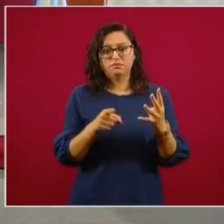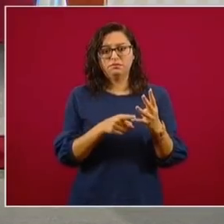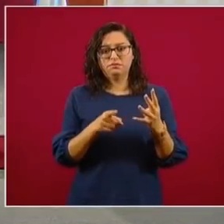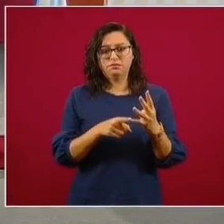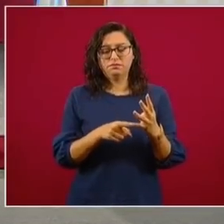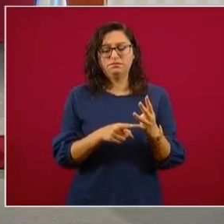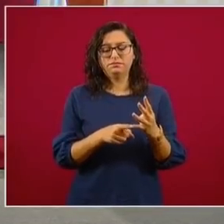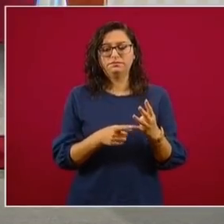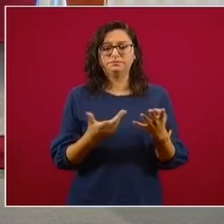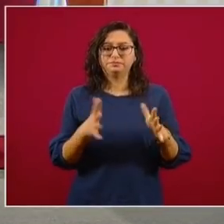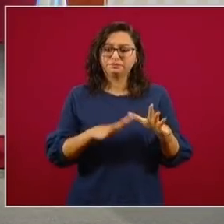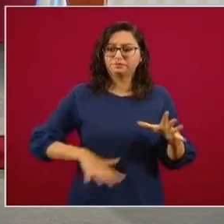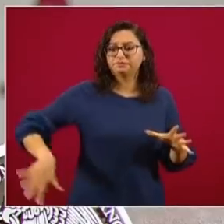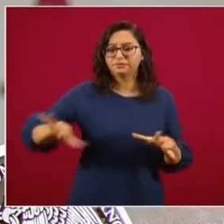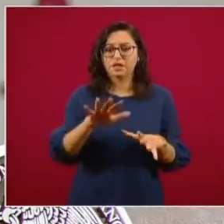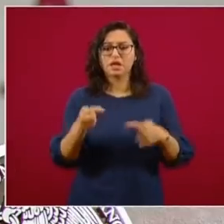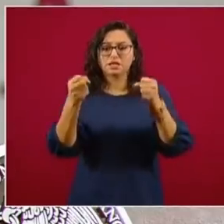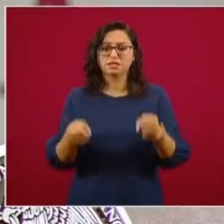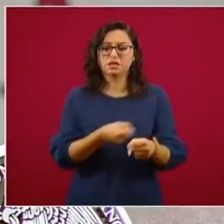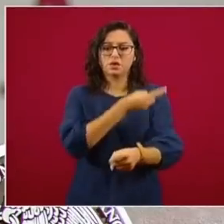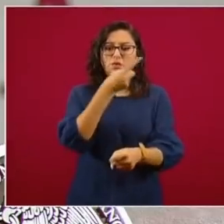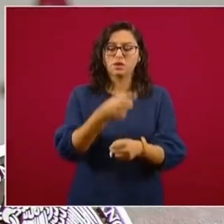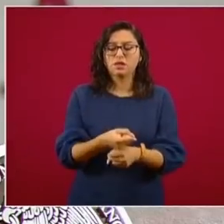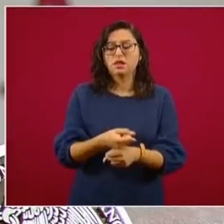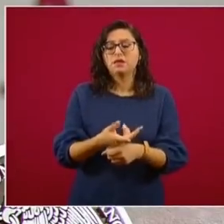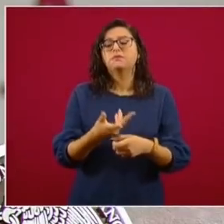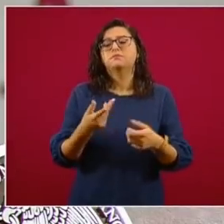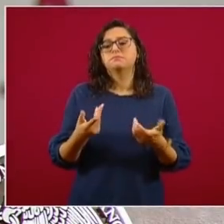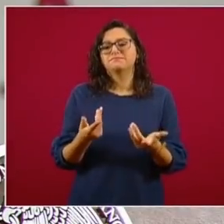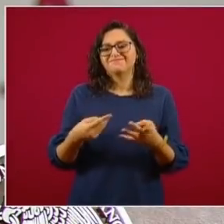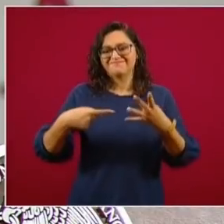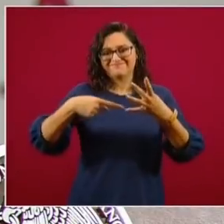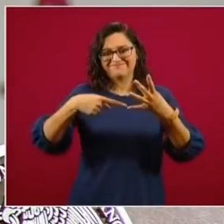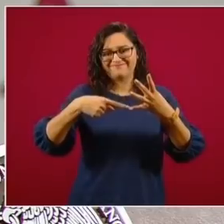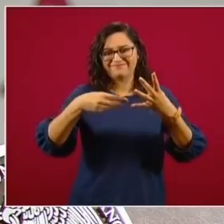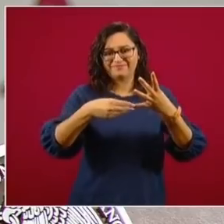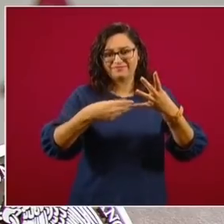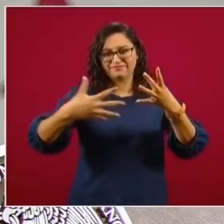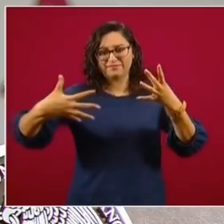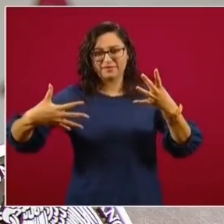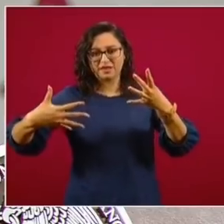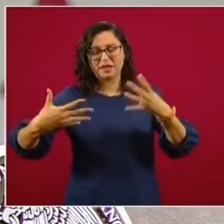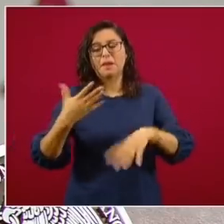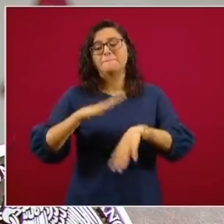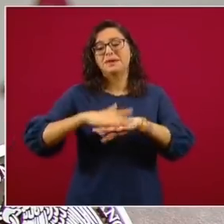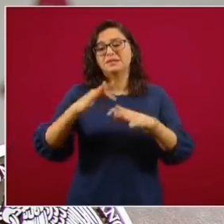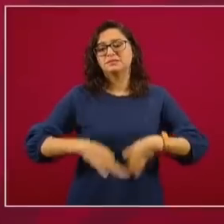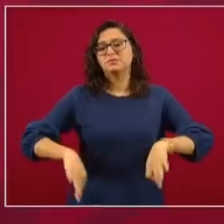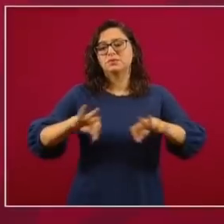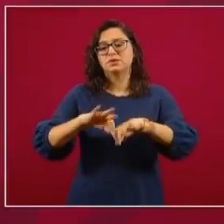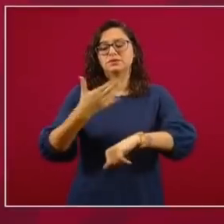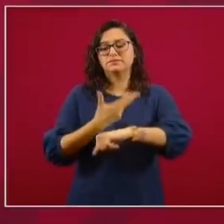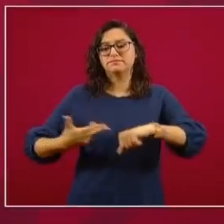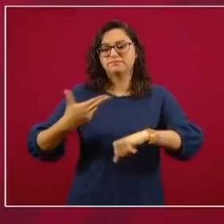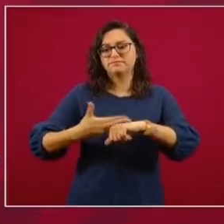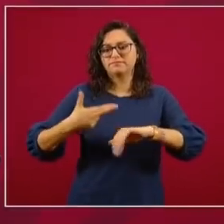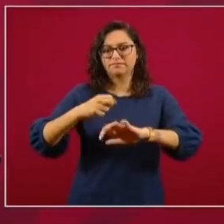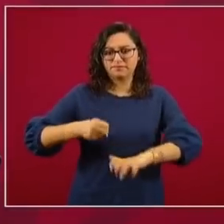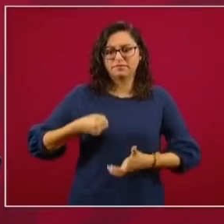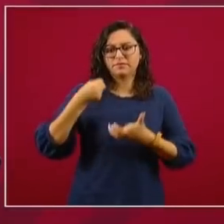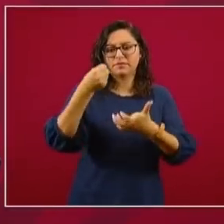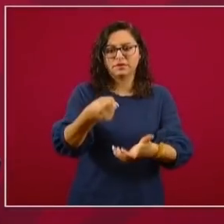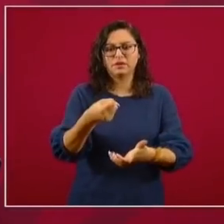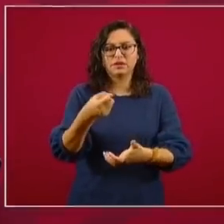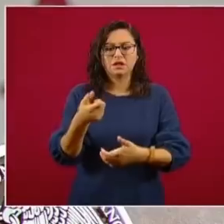seguridad pública, y esto tiene varios componentes, incluso de manera muy destacada la regularización del presupuesto asociado a la